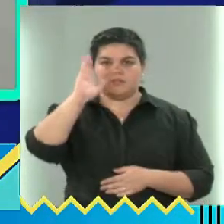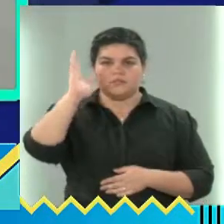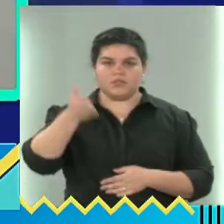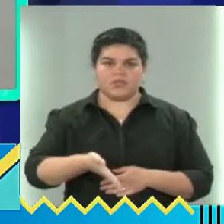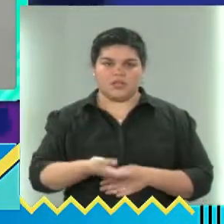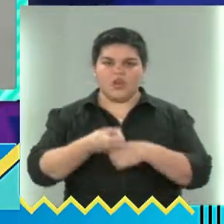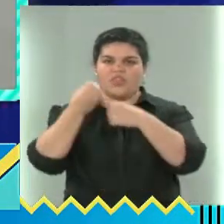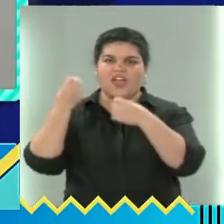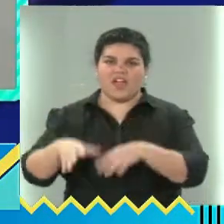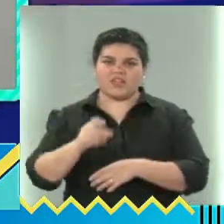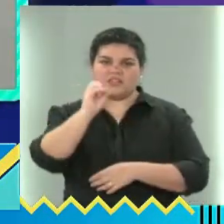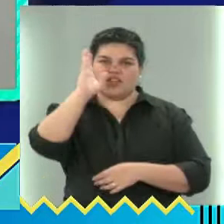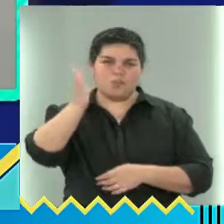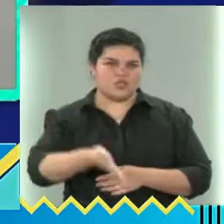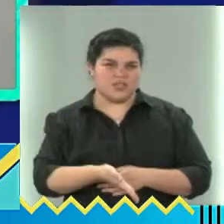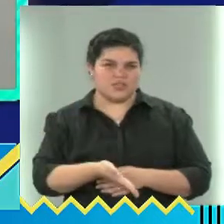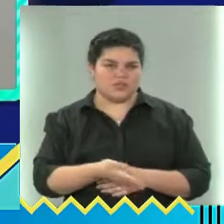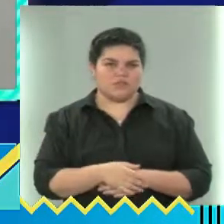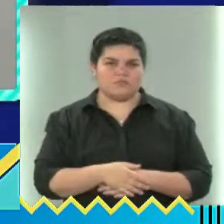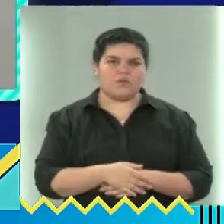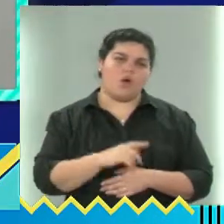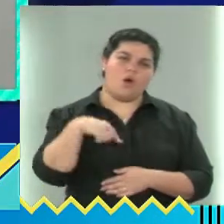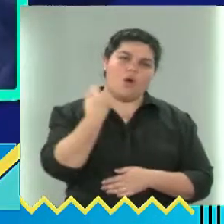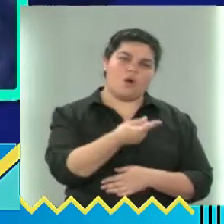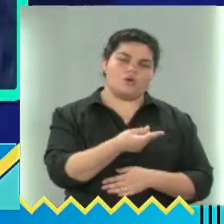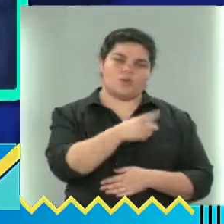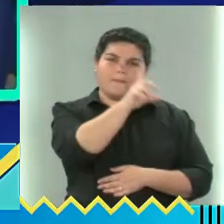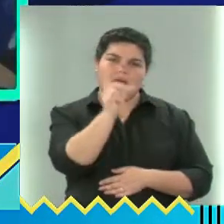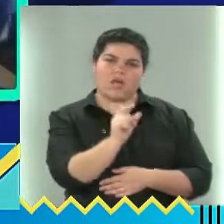el resto del país sí se maneja entre